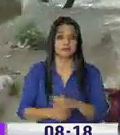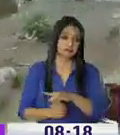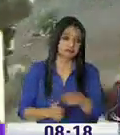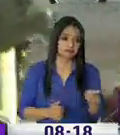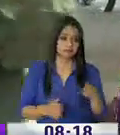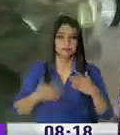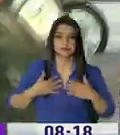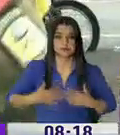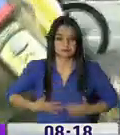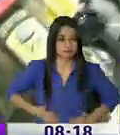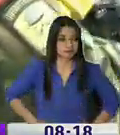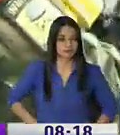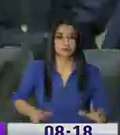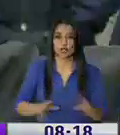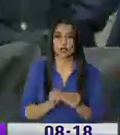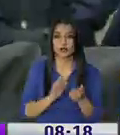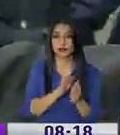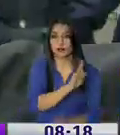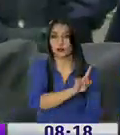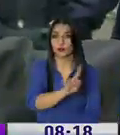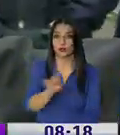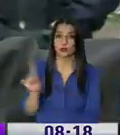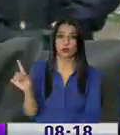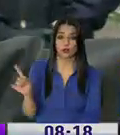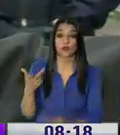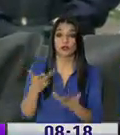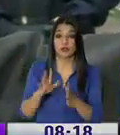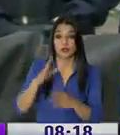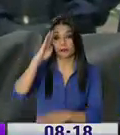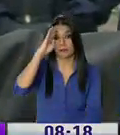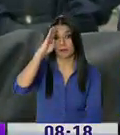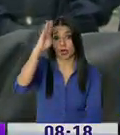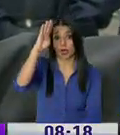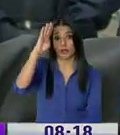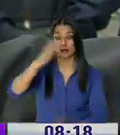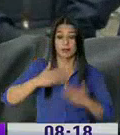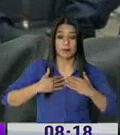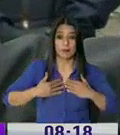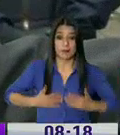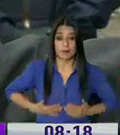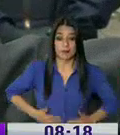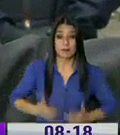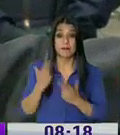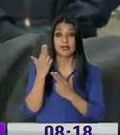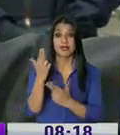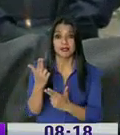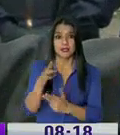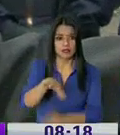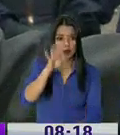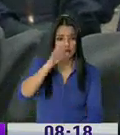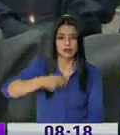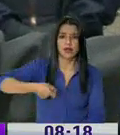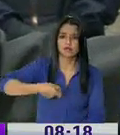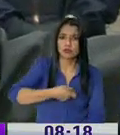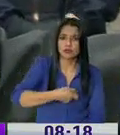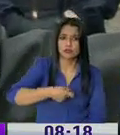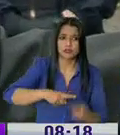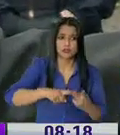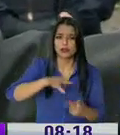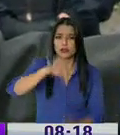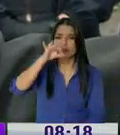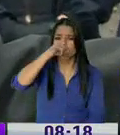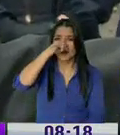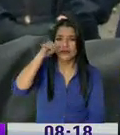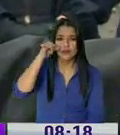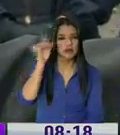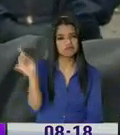realizó un registro. Han hecho los cacheos respectivos, la Policía Nacional y los militares ya están con armas blancas, están con drogas y eso no